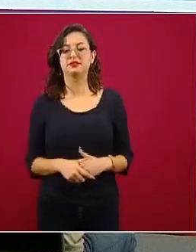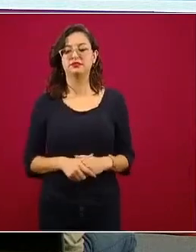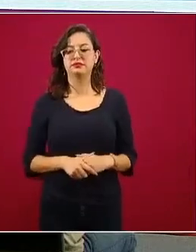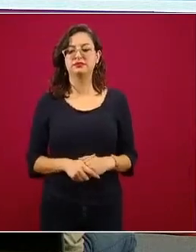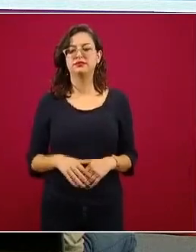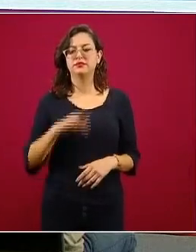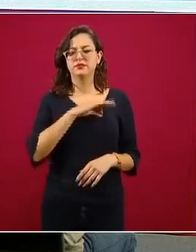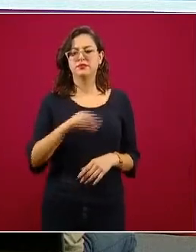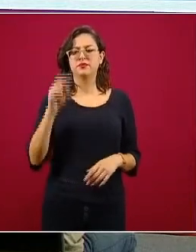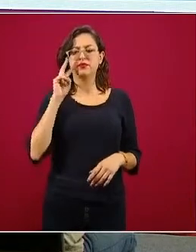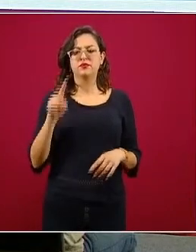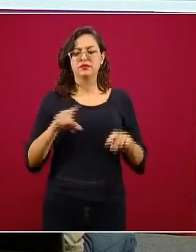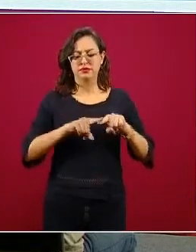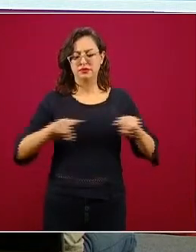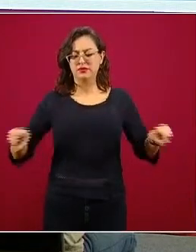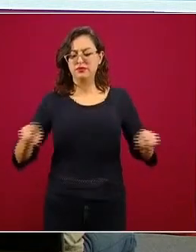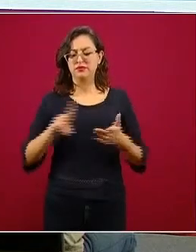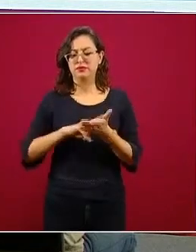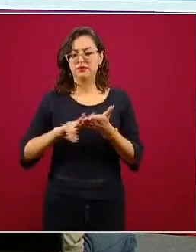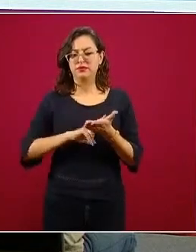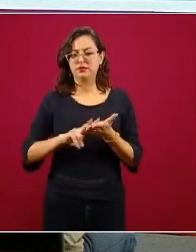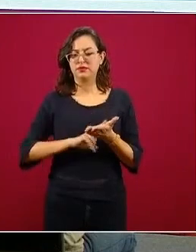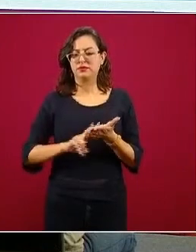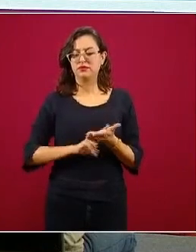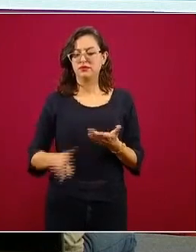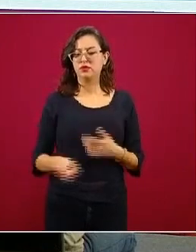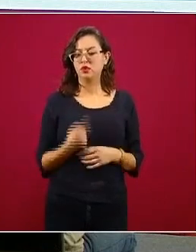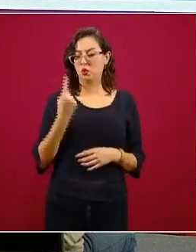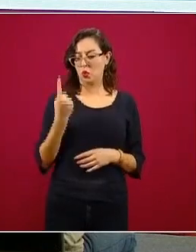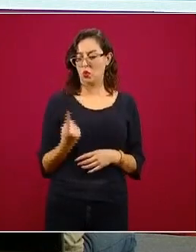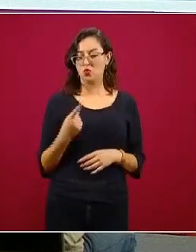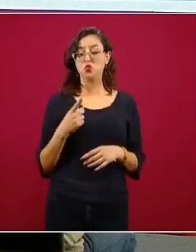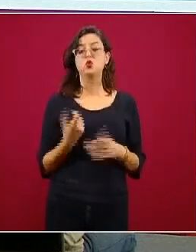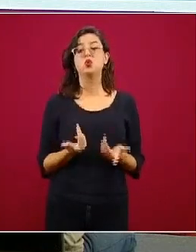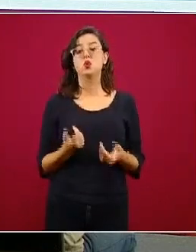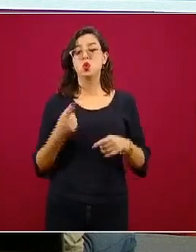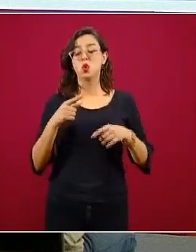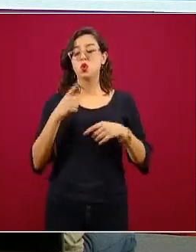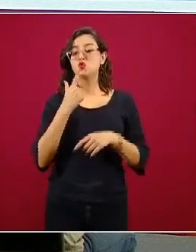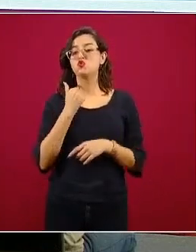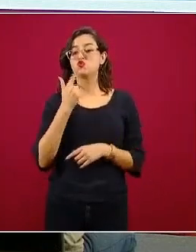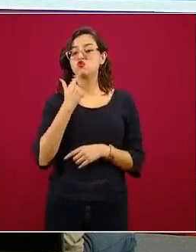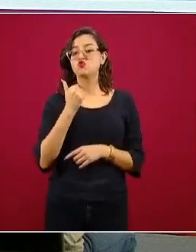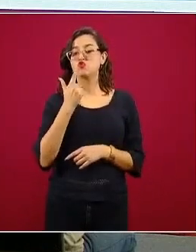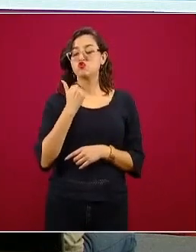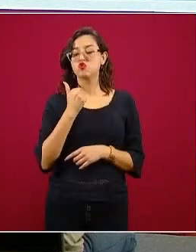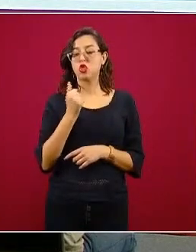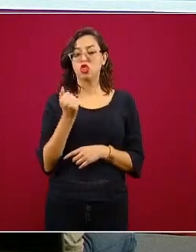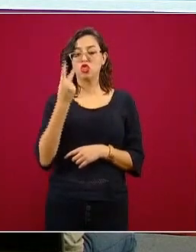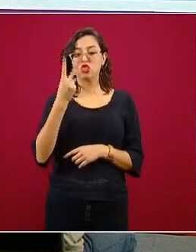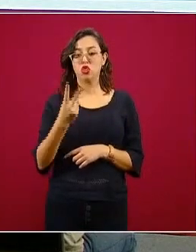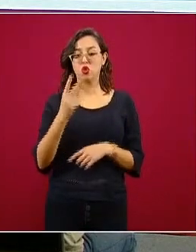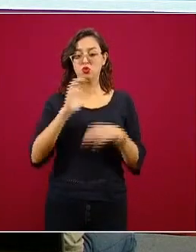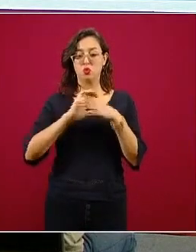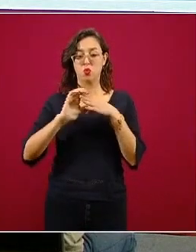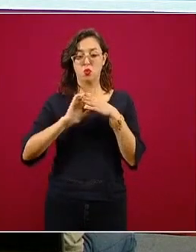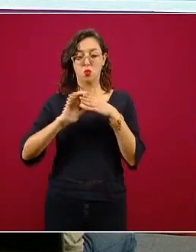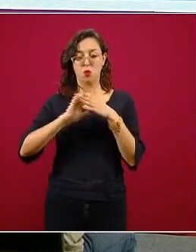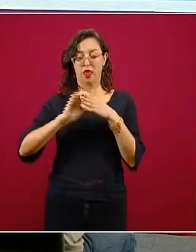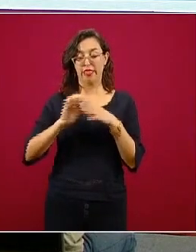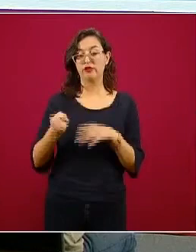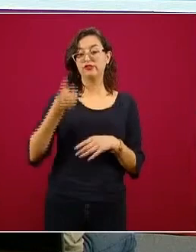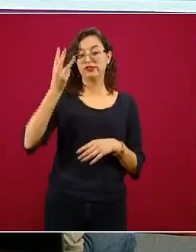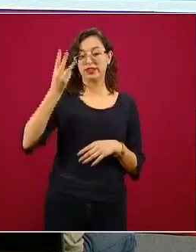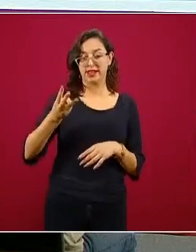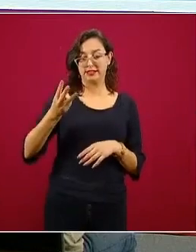Vean ustedes, la línea verde es 1, la línea roja es 2 y la línea casi púrpura o magenta